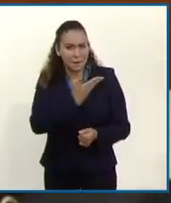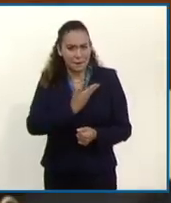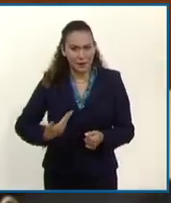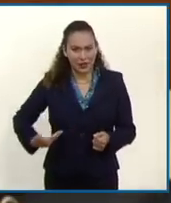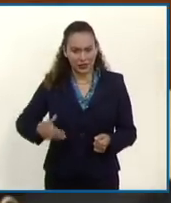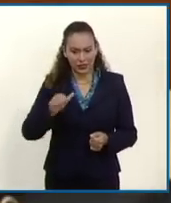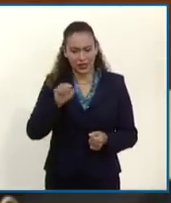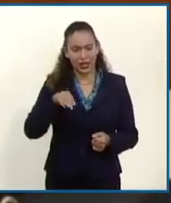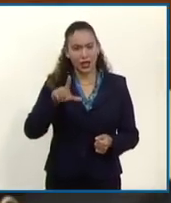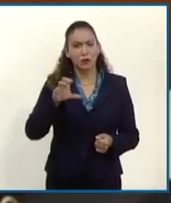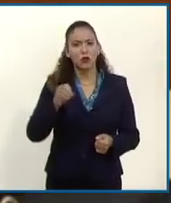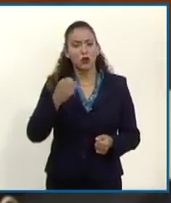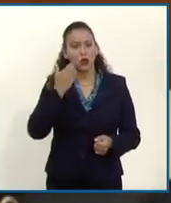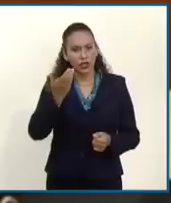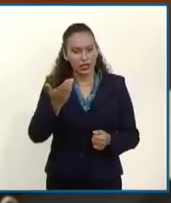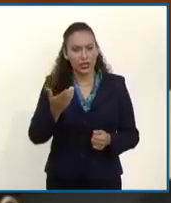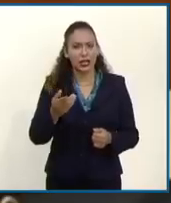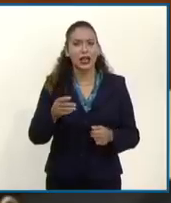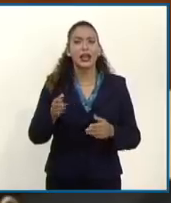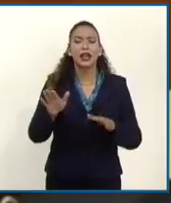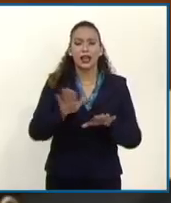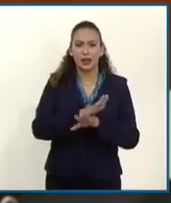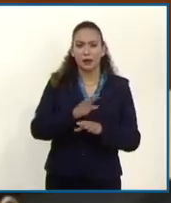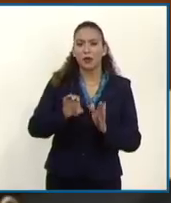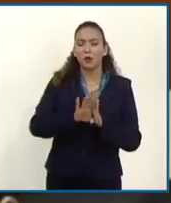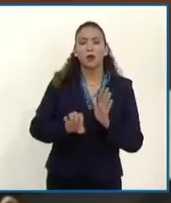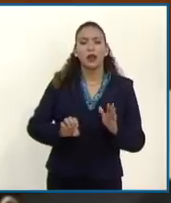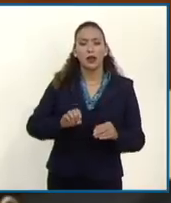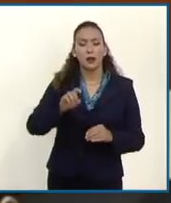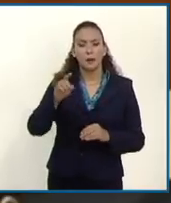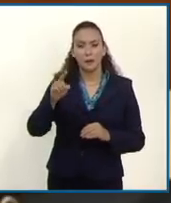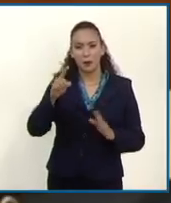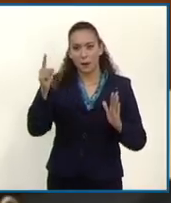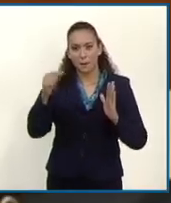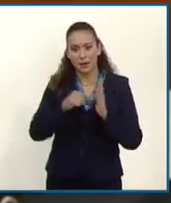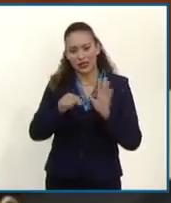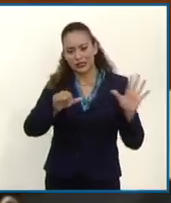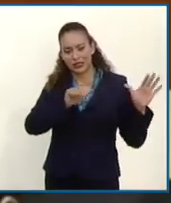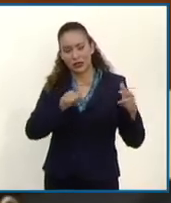los 1,600 ministros, jueces y magistrados.